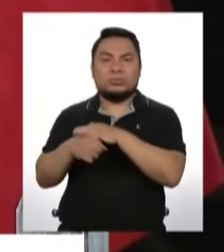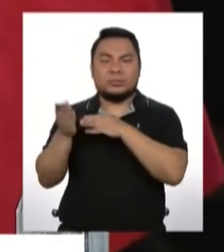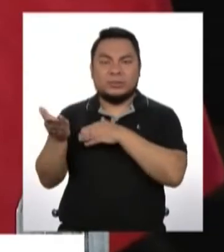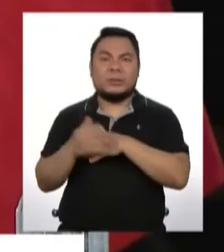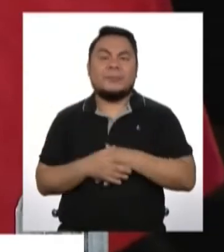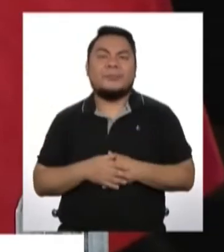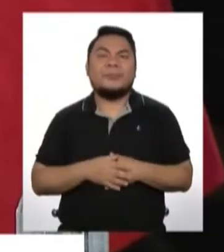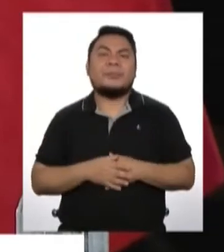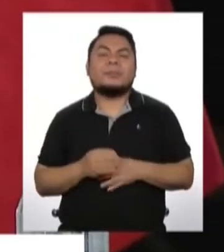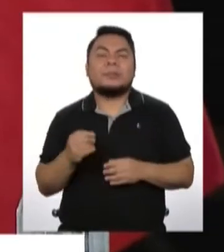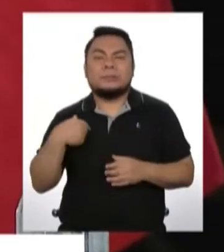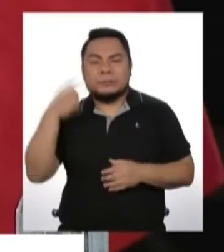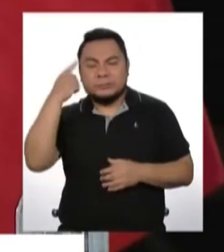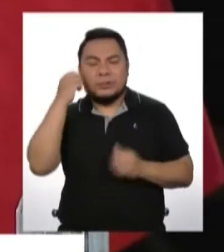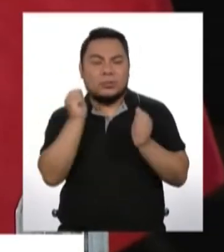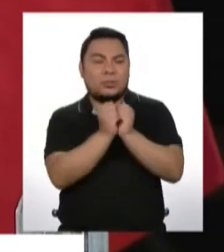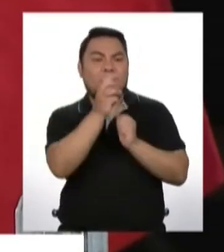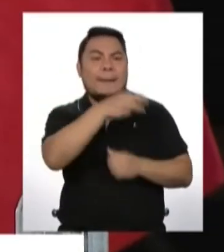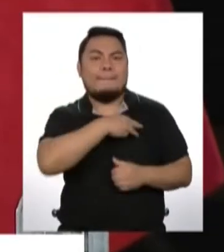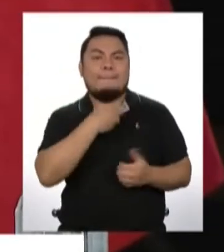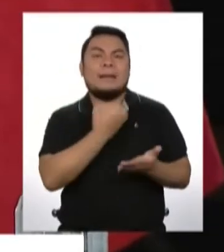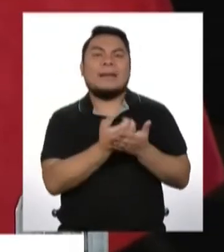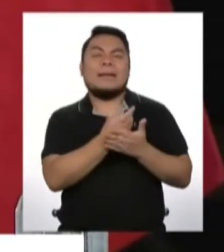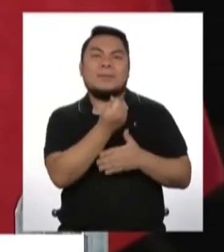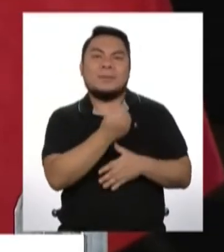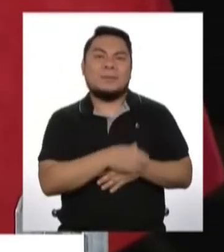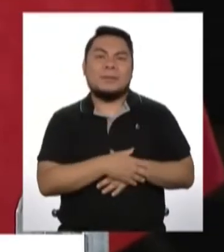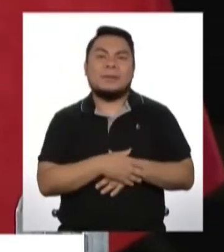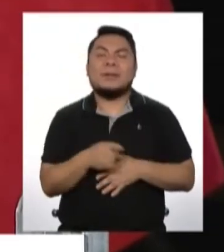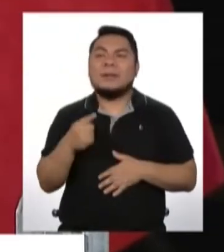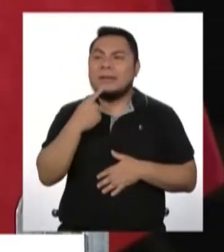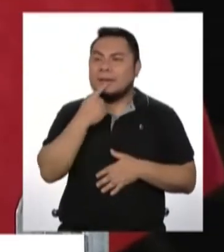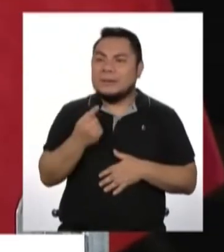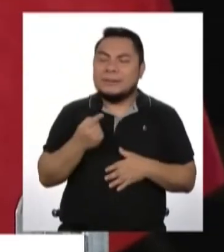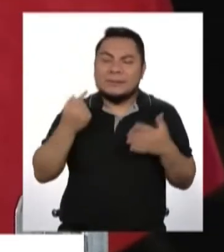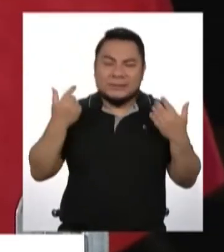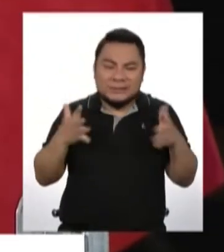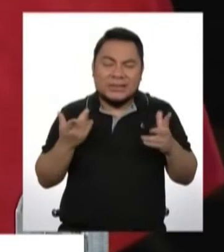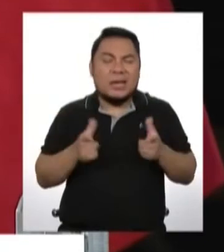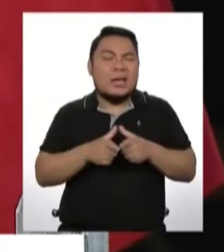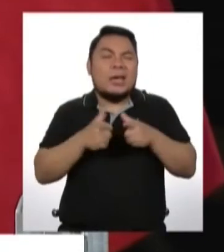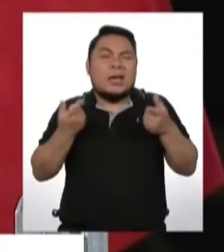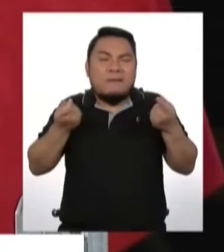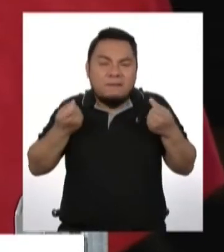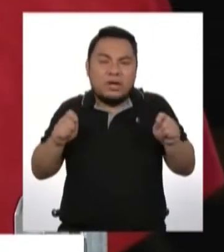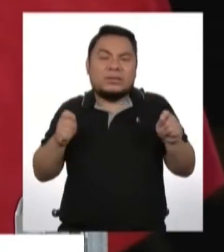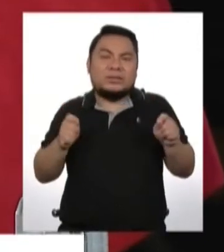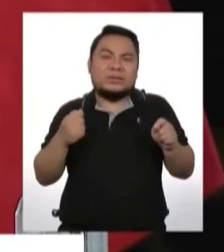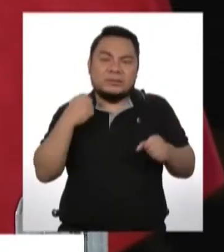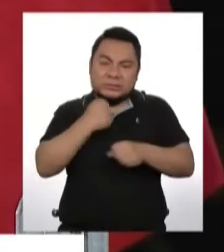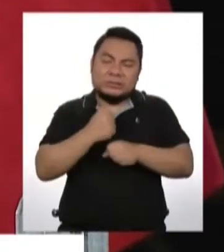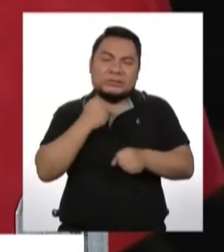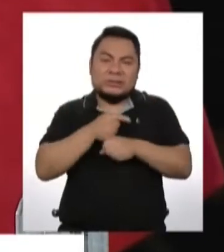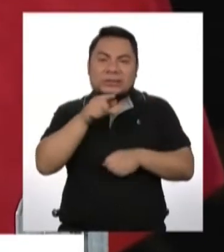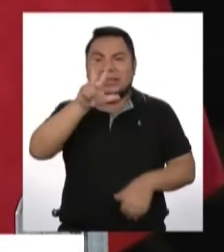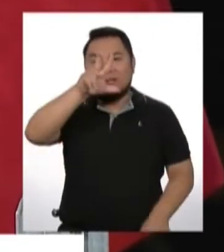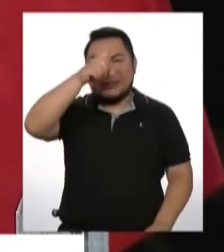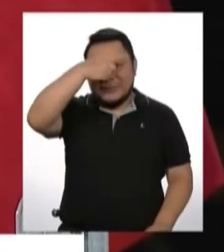Social, con el Ministerio de Economía, es que a pesar del gran esfuerzo que ya hemos hecho para llegar a